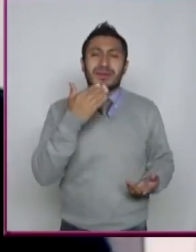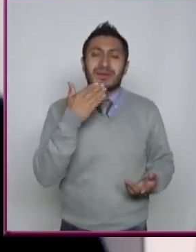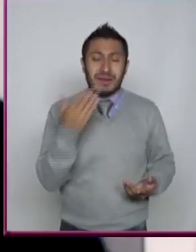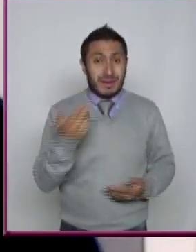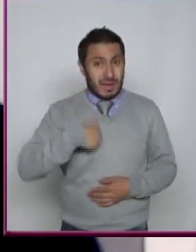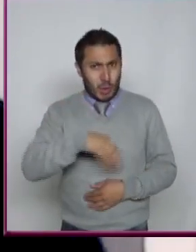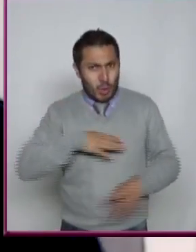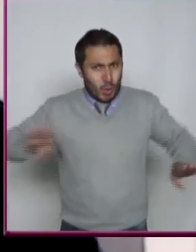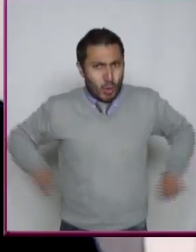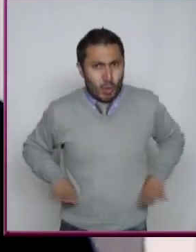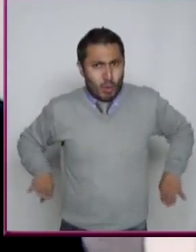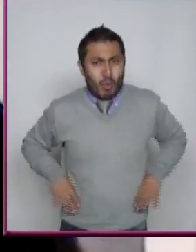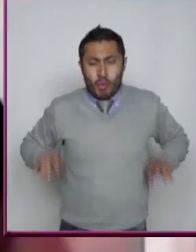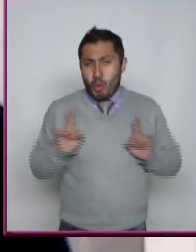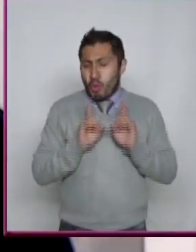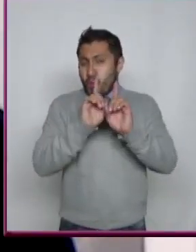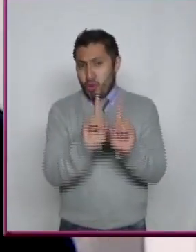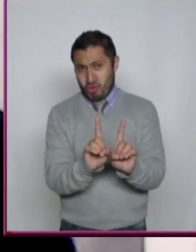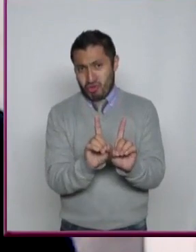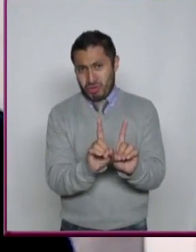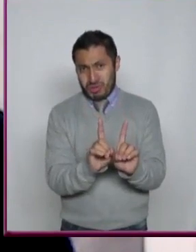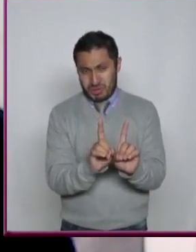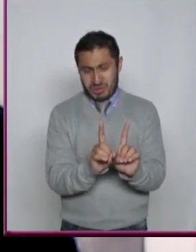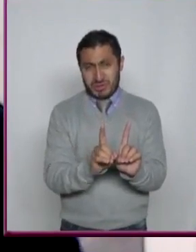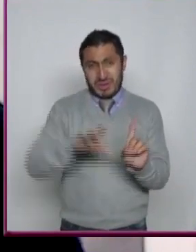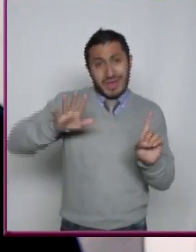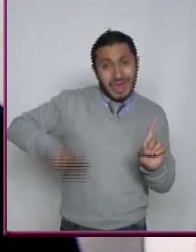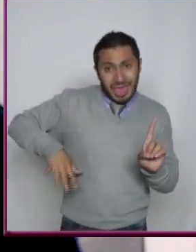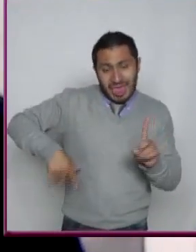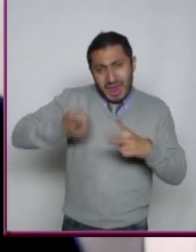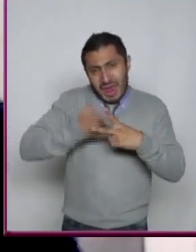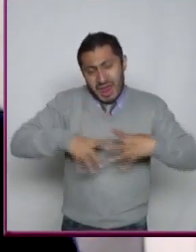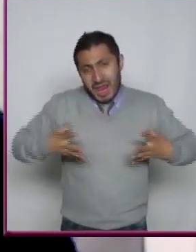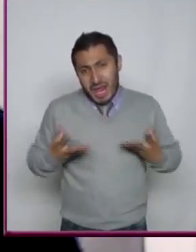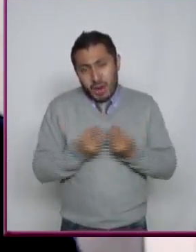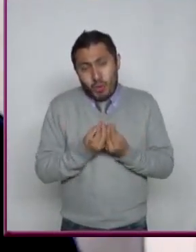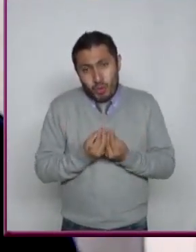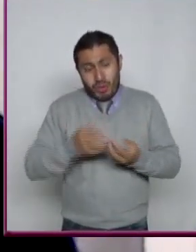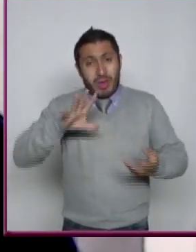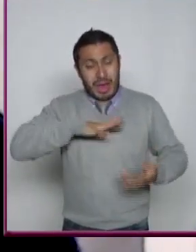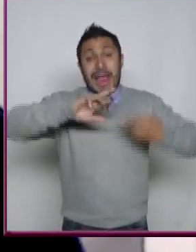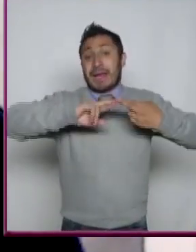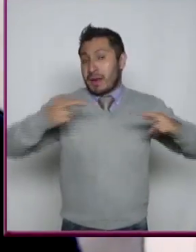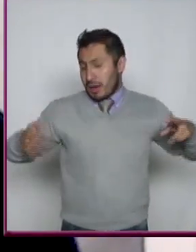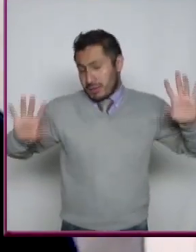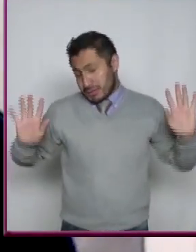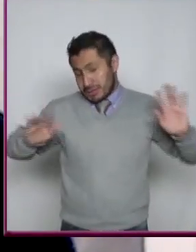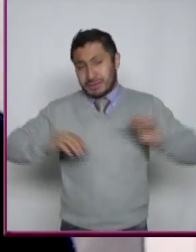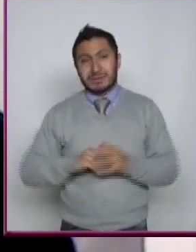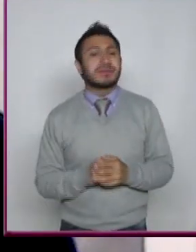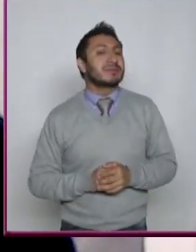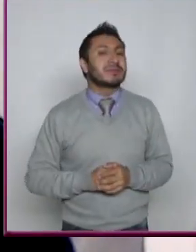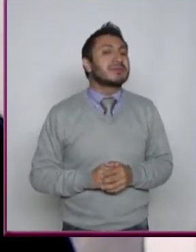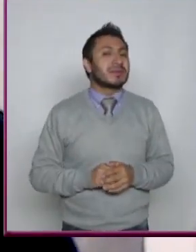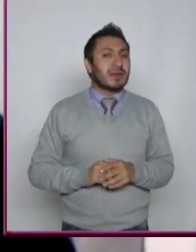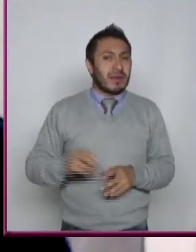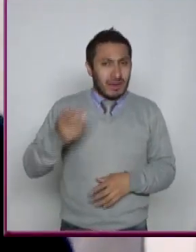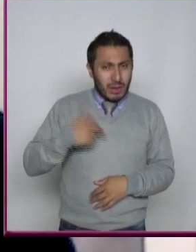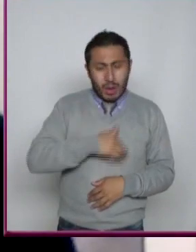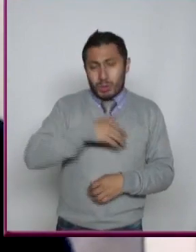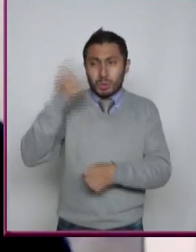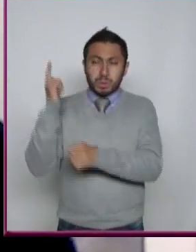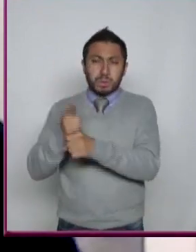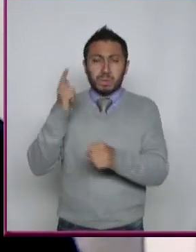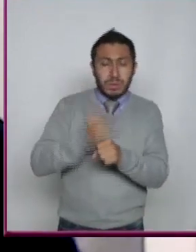somos una pareja, o estamos saliendo, o tenemos una relación, y estamos notando que